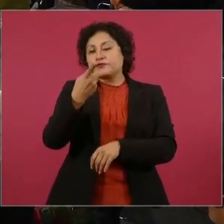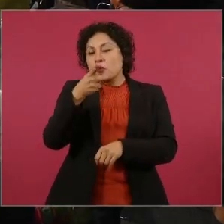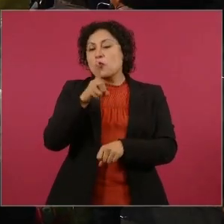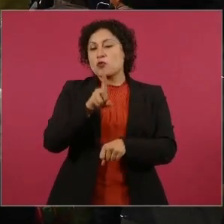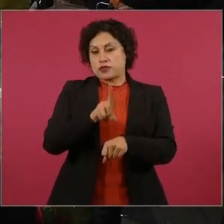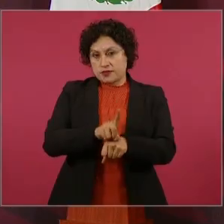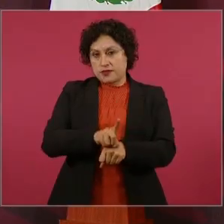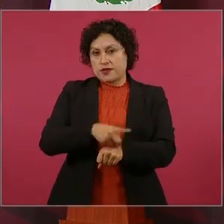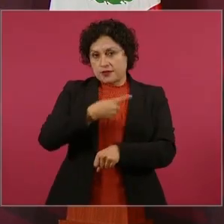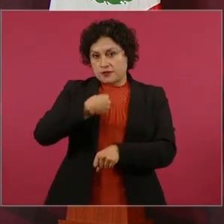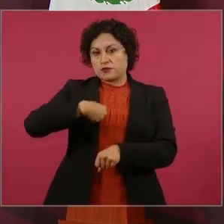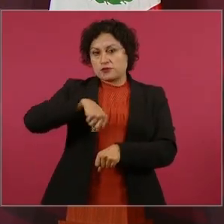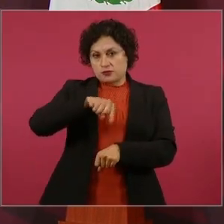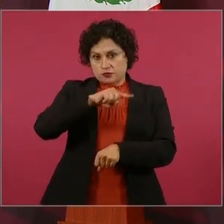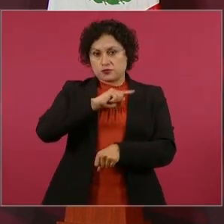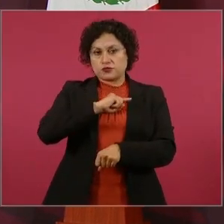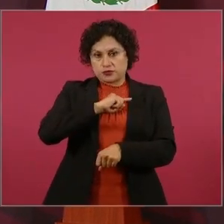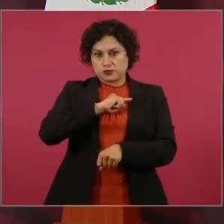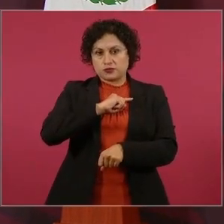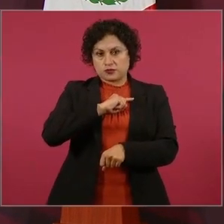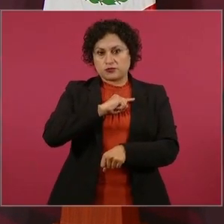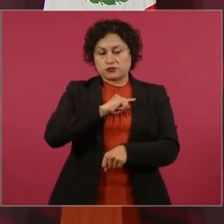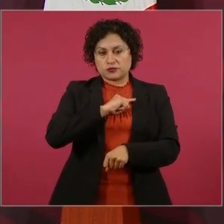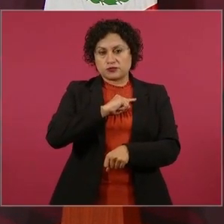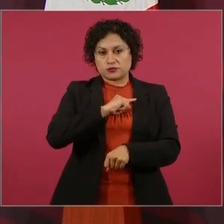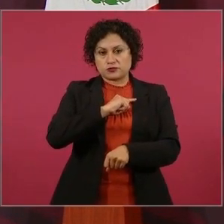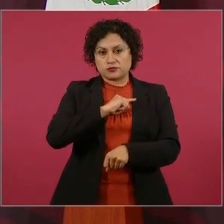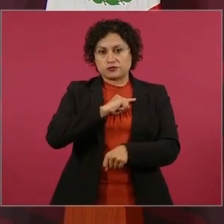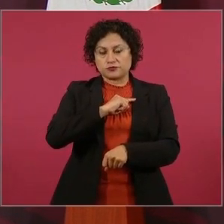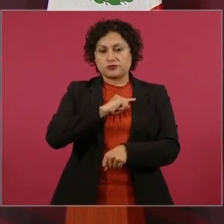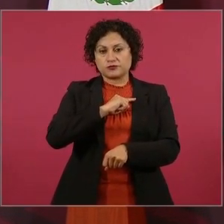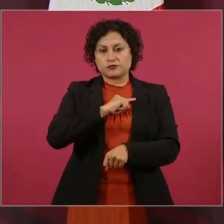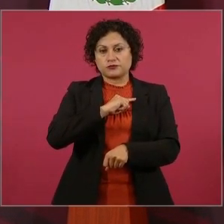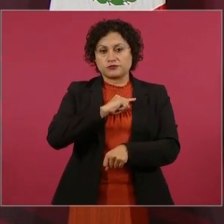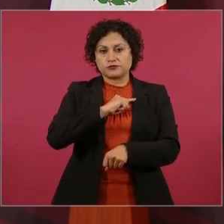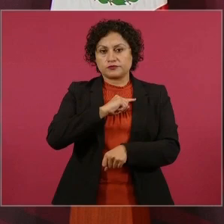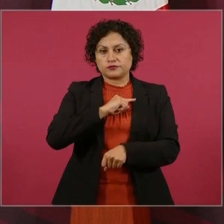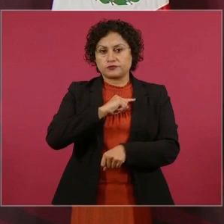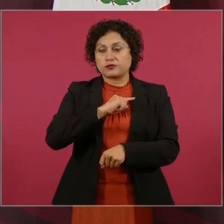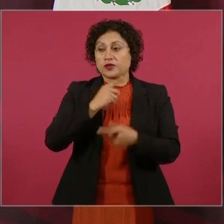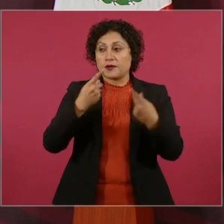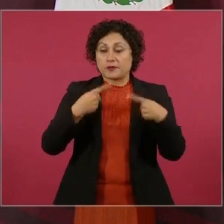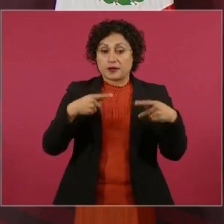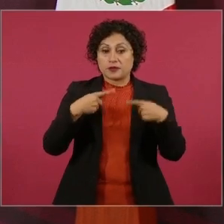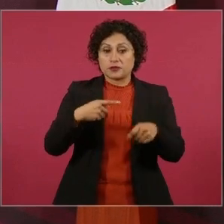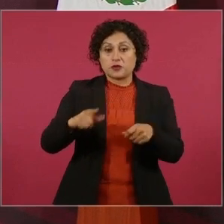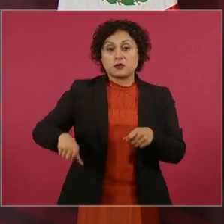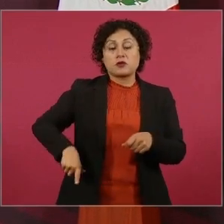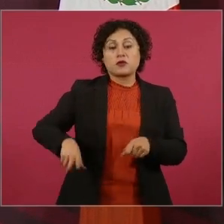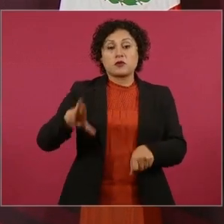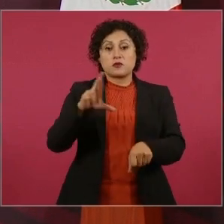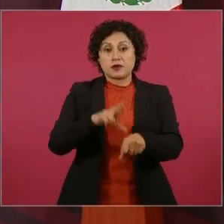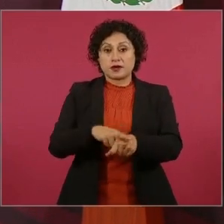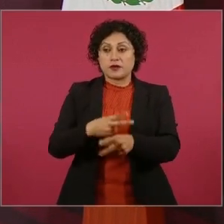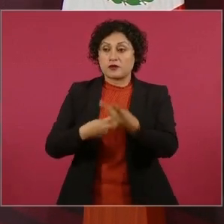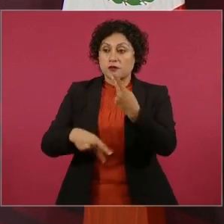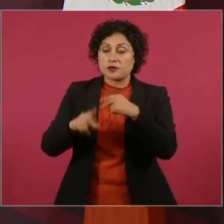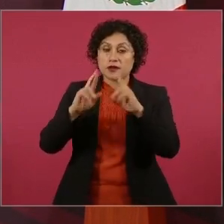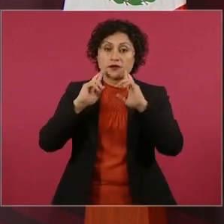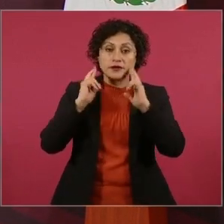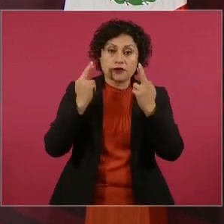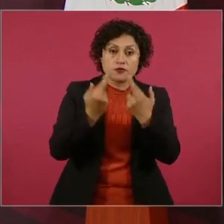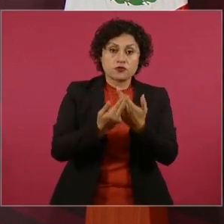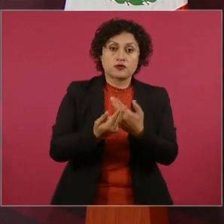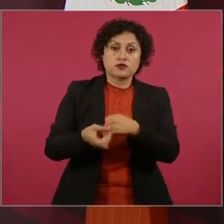aquí este la asistencia de gobernadoras y gobernadores a las reuniones diarias